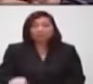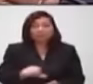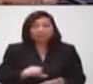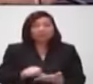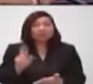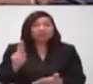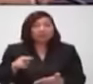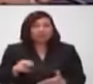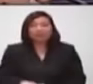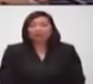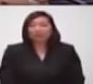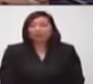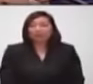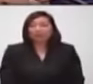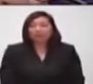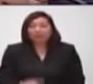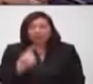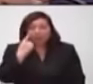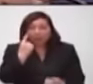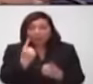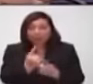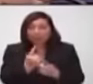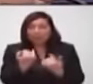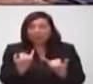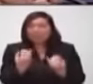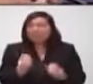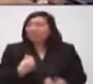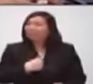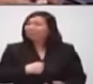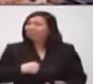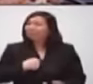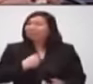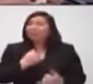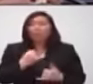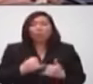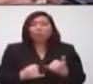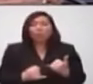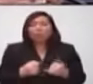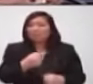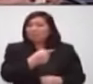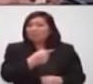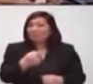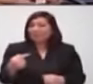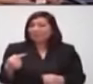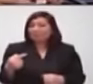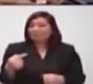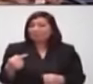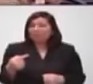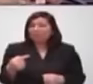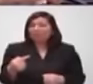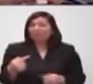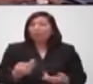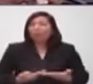que la población conozca estos entretelones, porque lamentablemente en esta última semana, este tipo